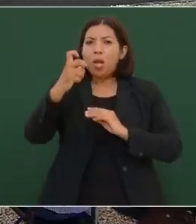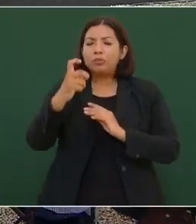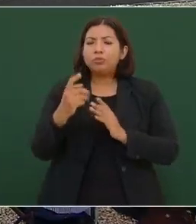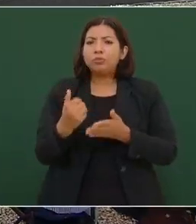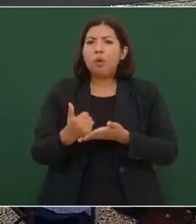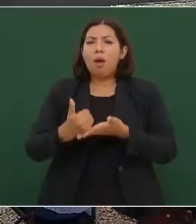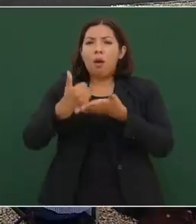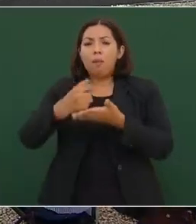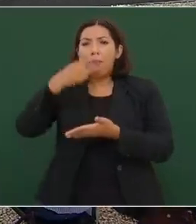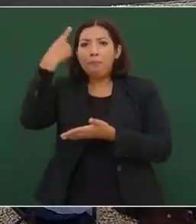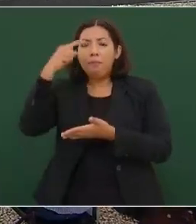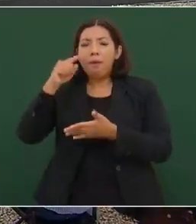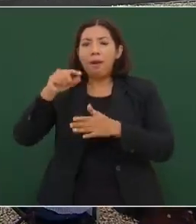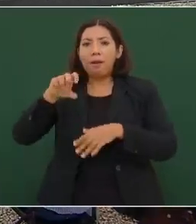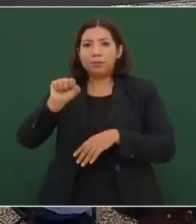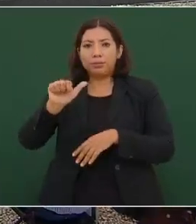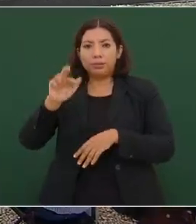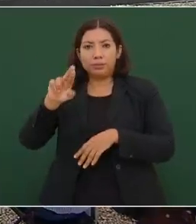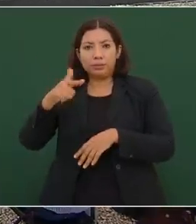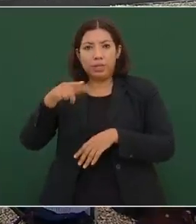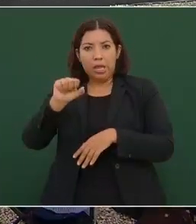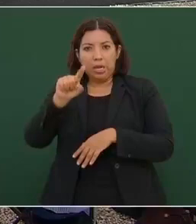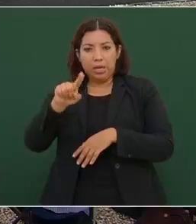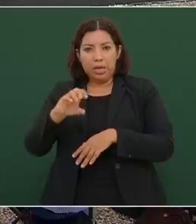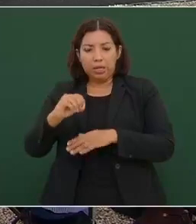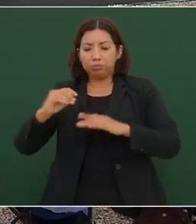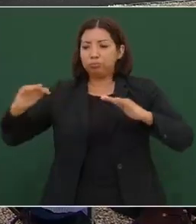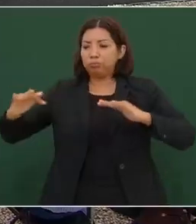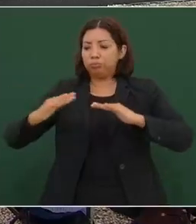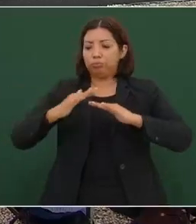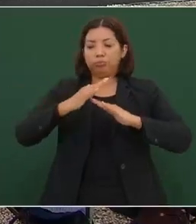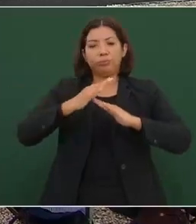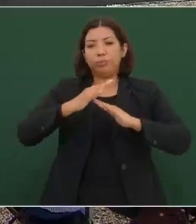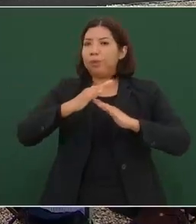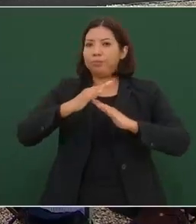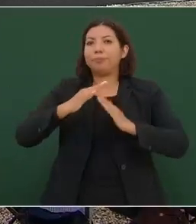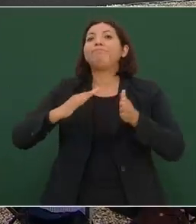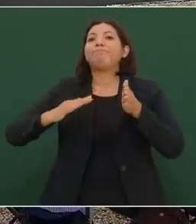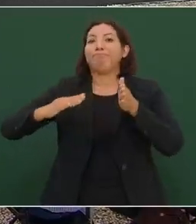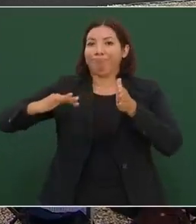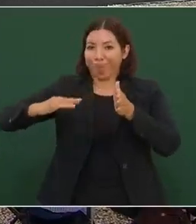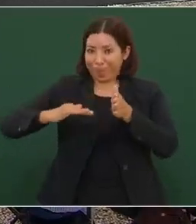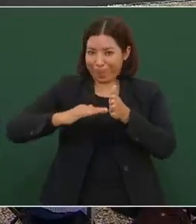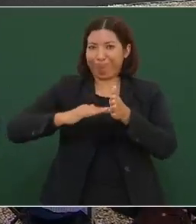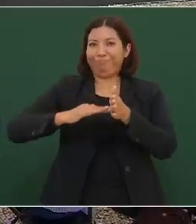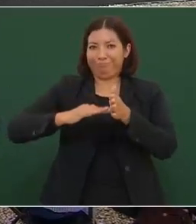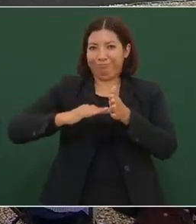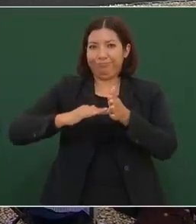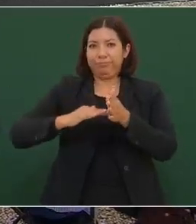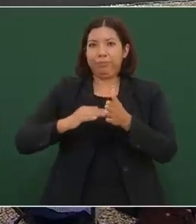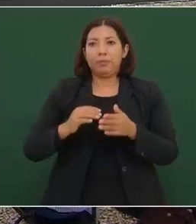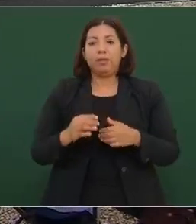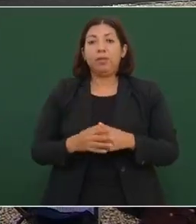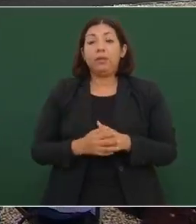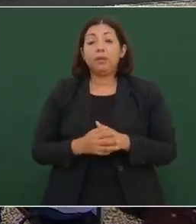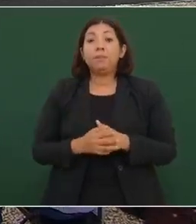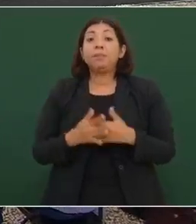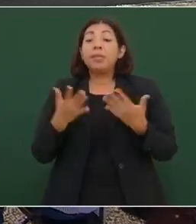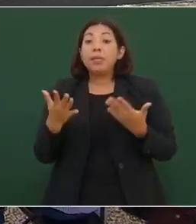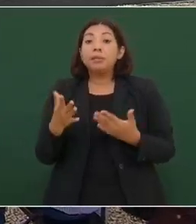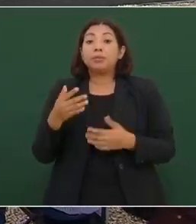1.950 elementos con 16 embarcaciones menores. Un trabajo importante que beneficia al estado, que